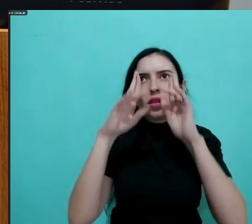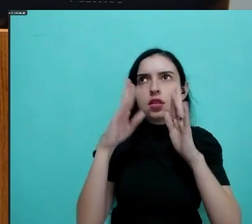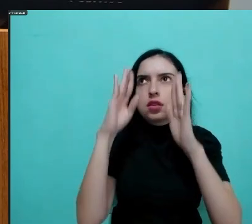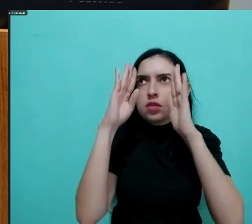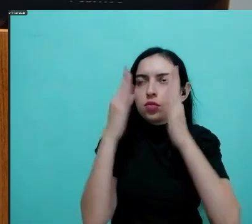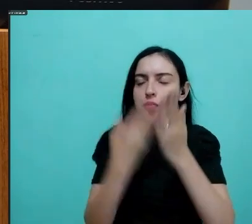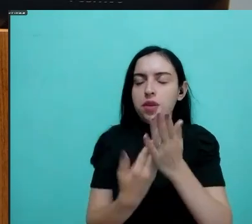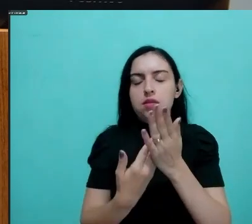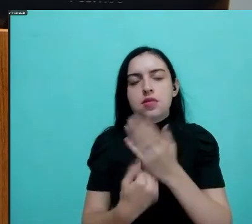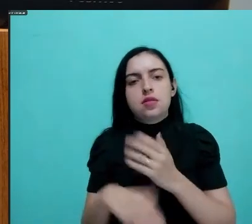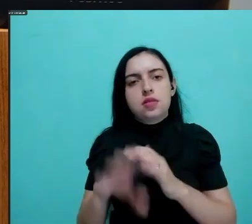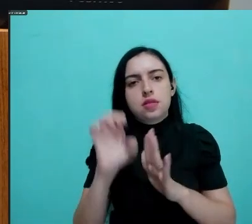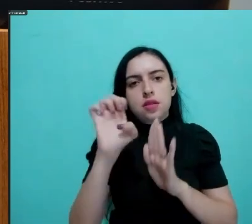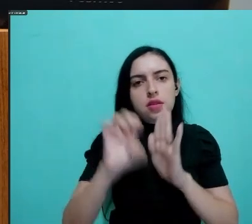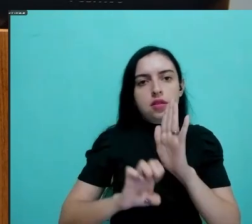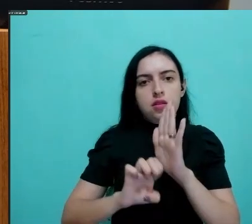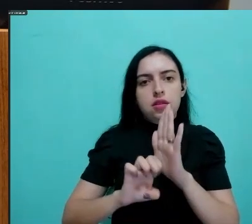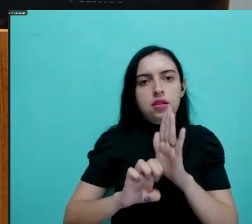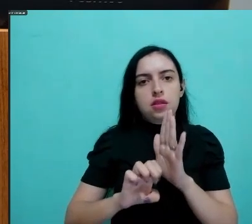se